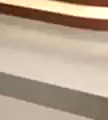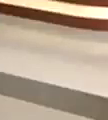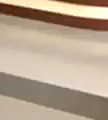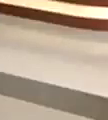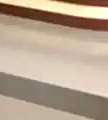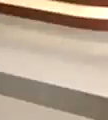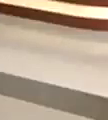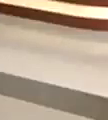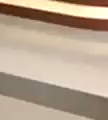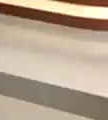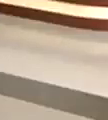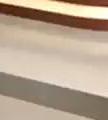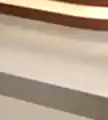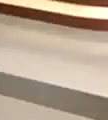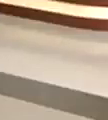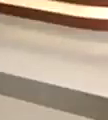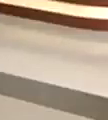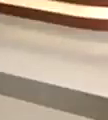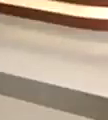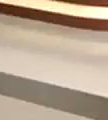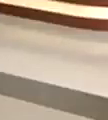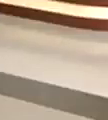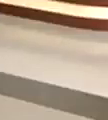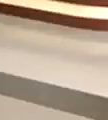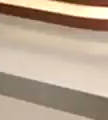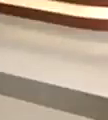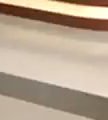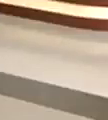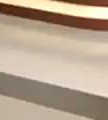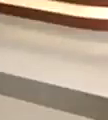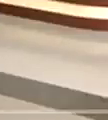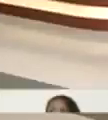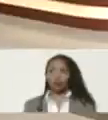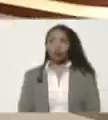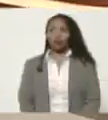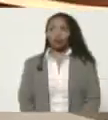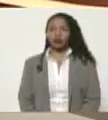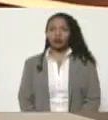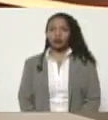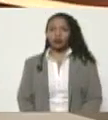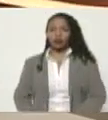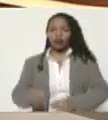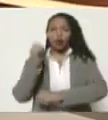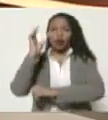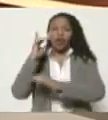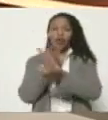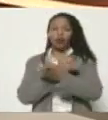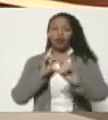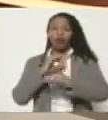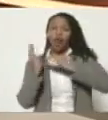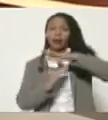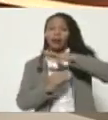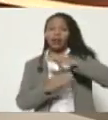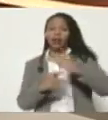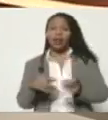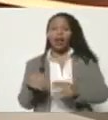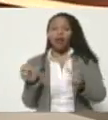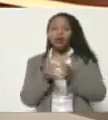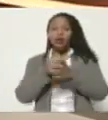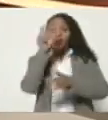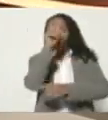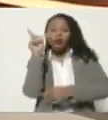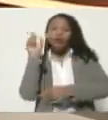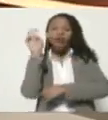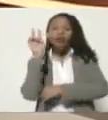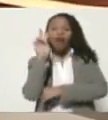Feliz noche para todo el pueblo de Venezuela. Información de último minuto luego de la histórica jornada democrática desde las bases del Partido Socialista Unido de Venezuela.